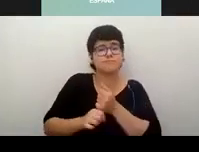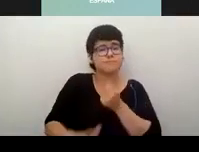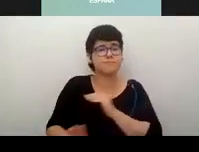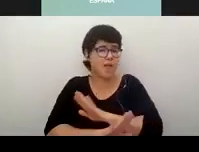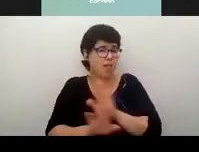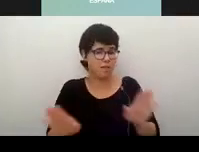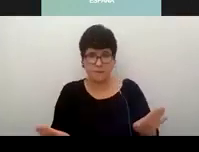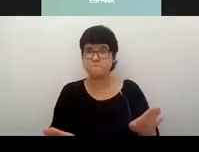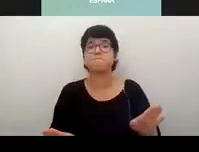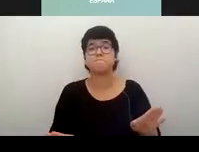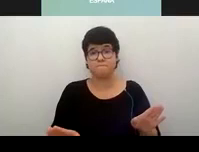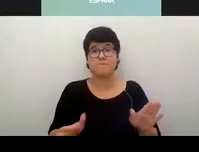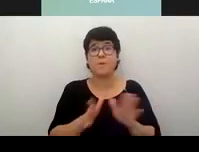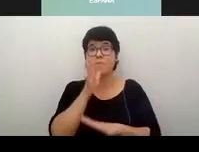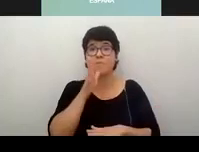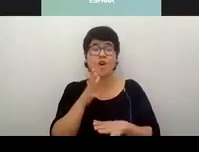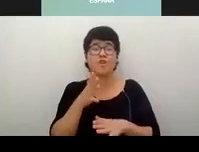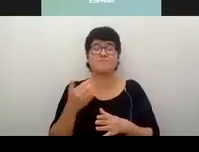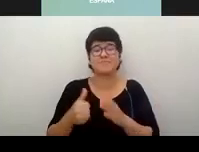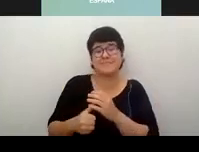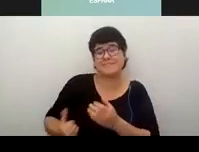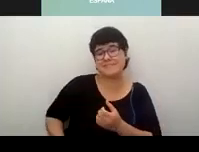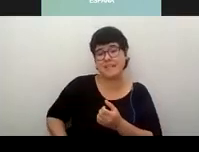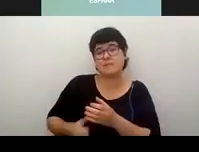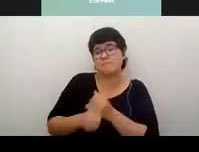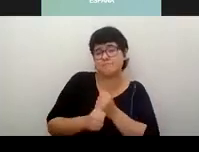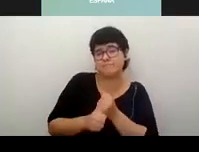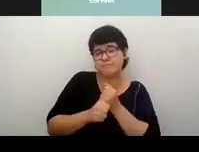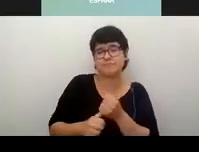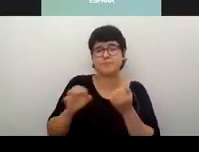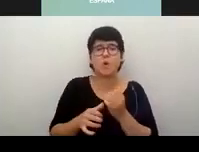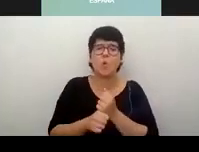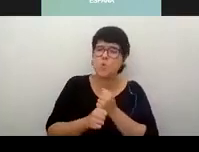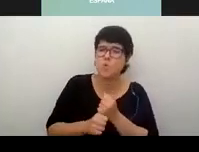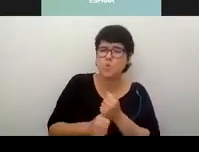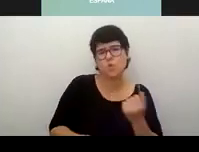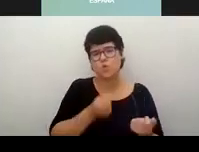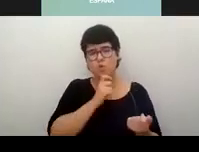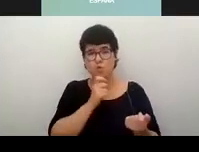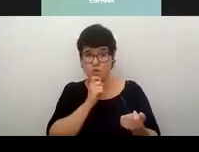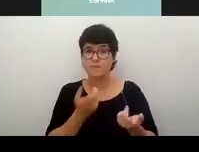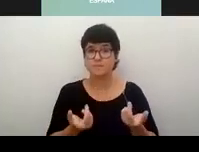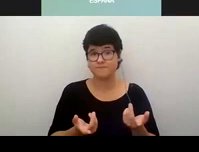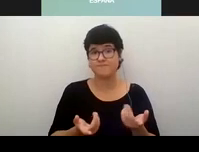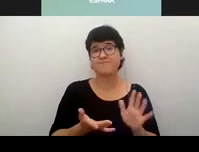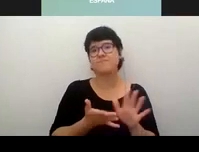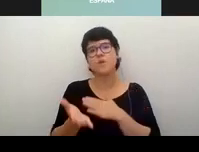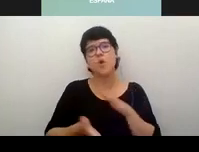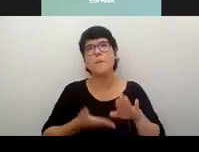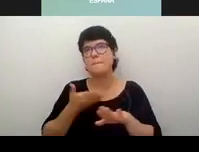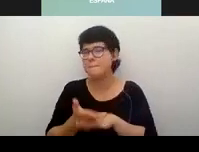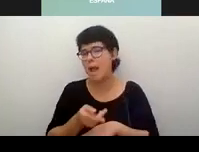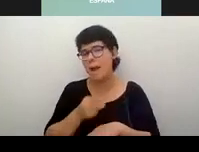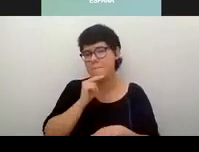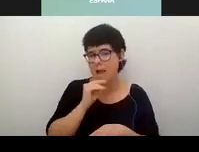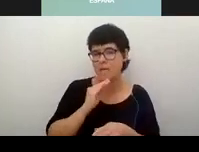cuando evacuar las heces o los restos de la digestión nos cuesta, vamos menos al lavabo, menos frecuentemente de